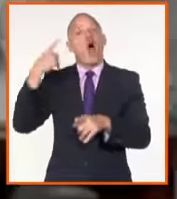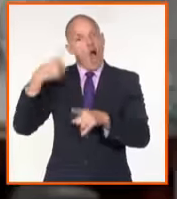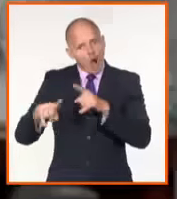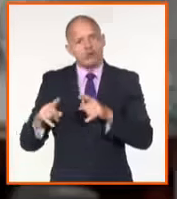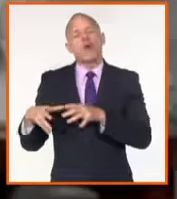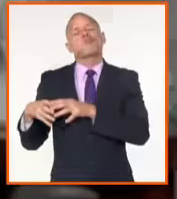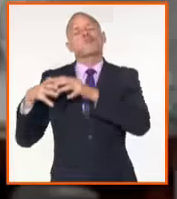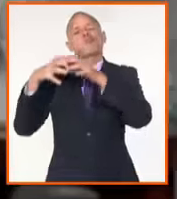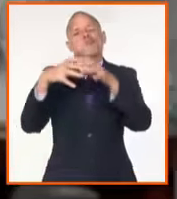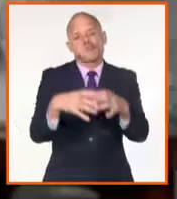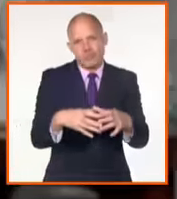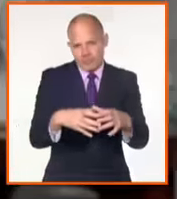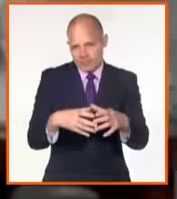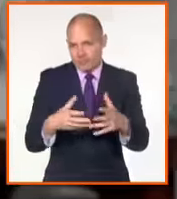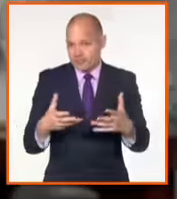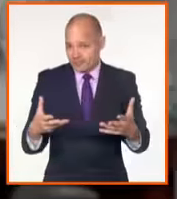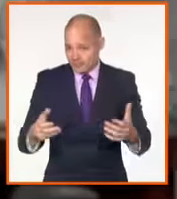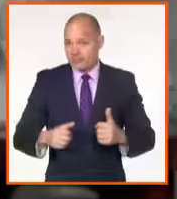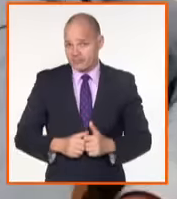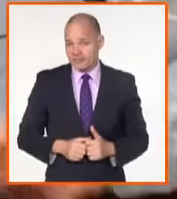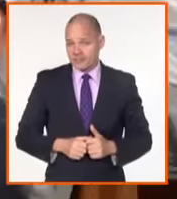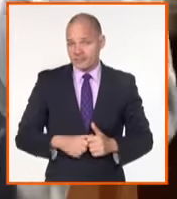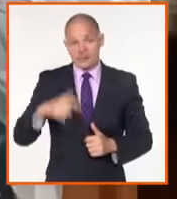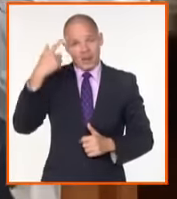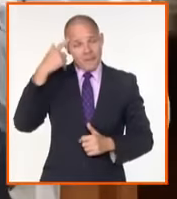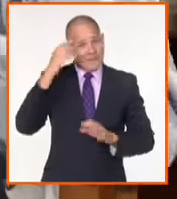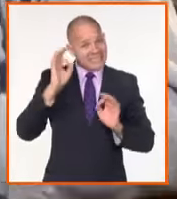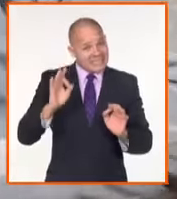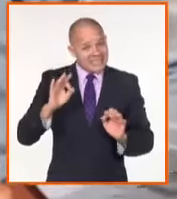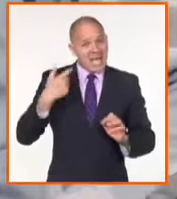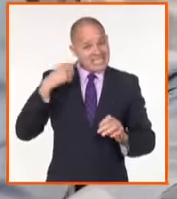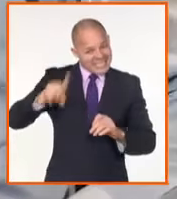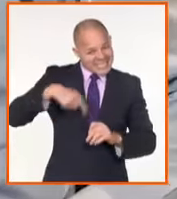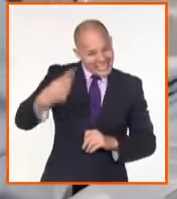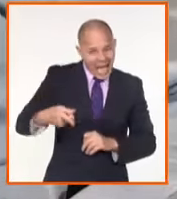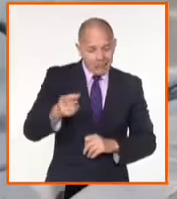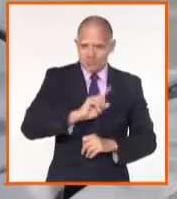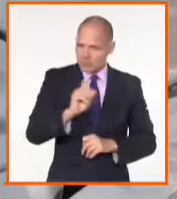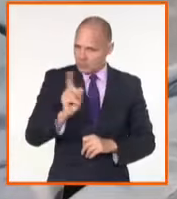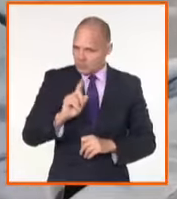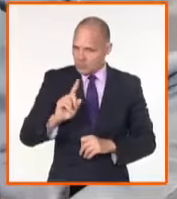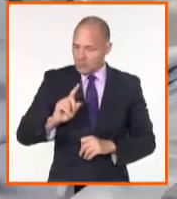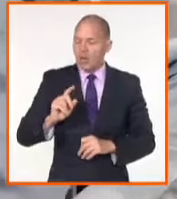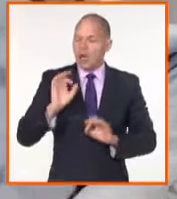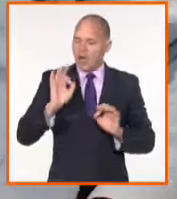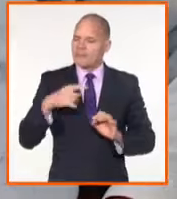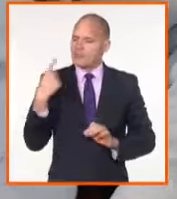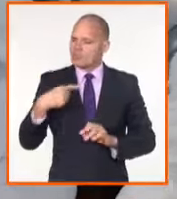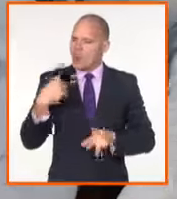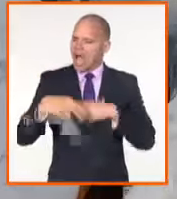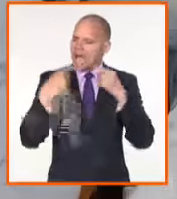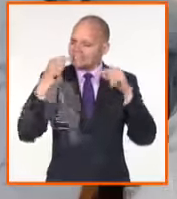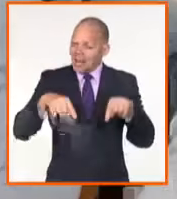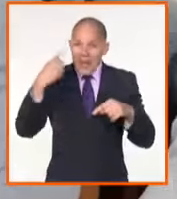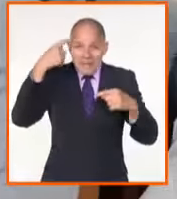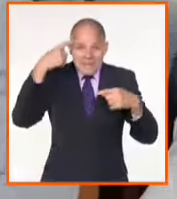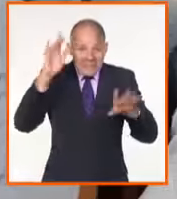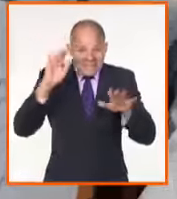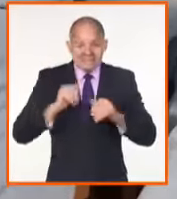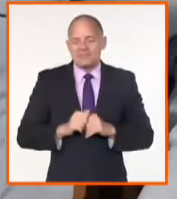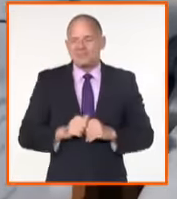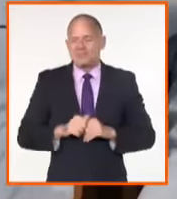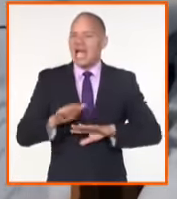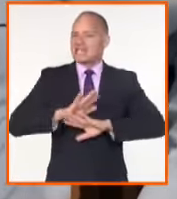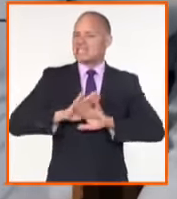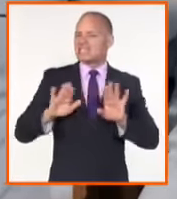plazo, van a implementarse. Ahora, todas las cosas que logramos en esos viajes no las podemos hacer públicas, lamentablemente,